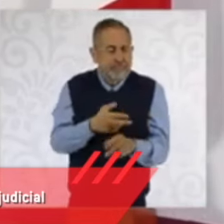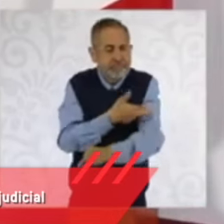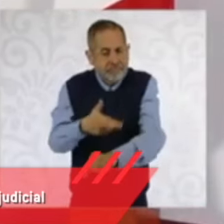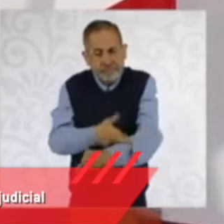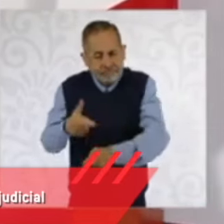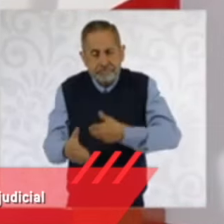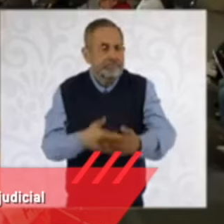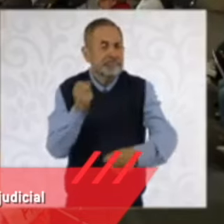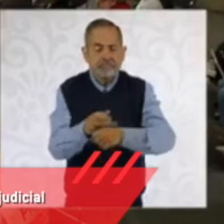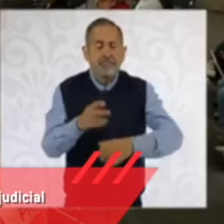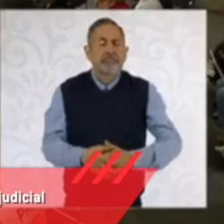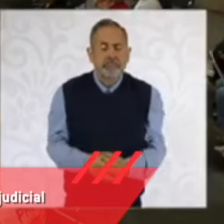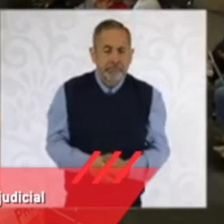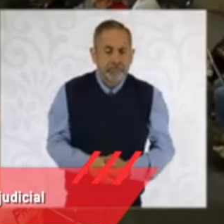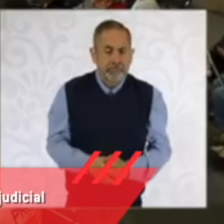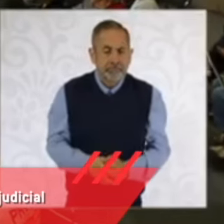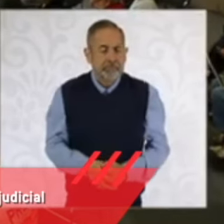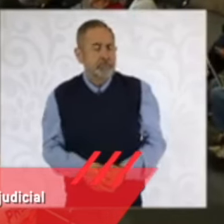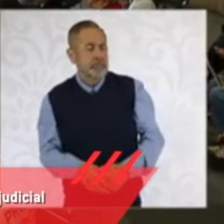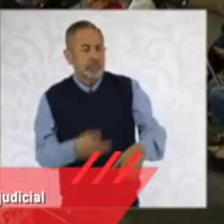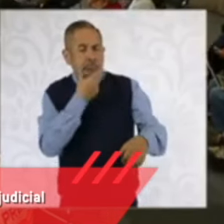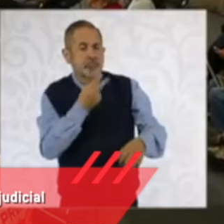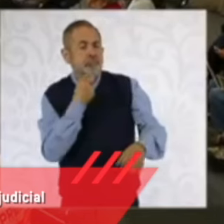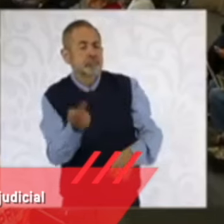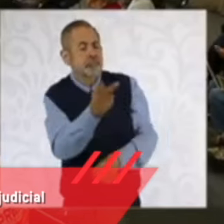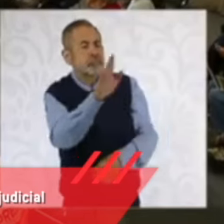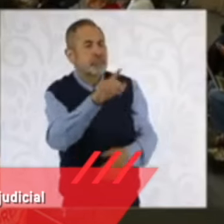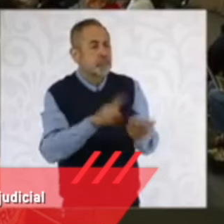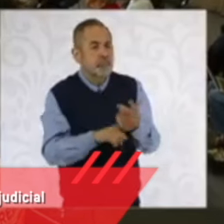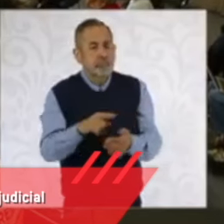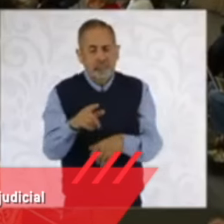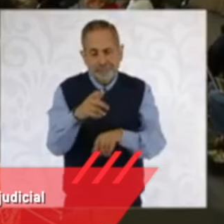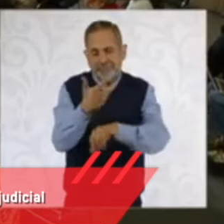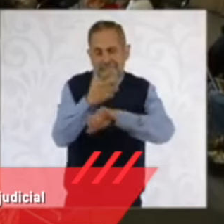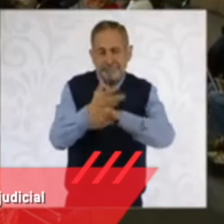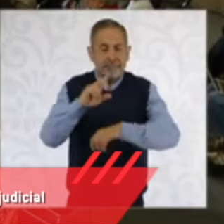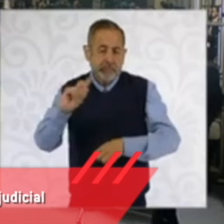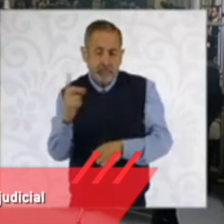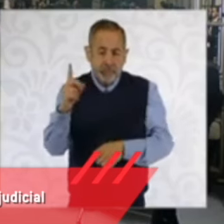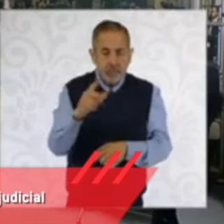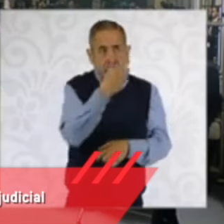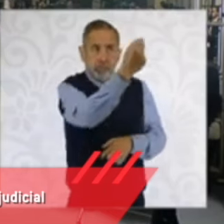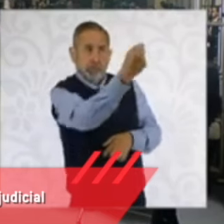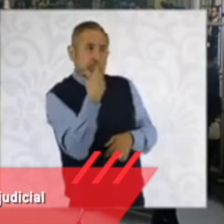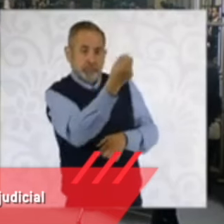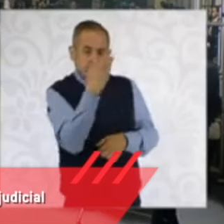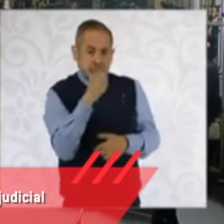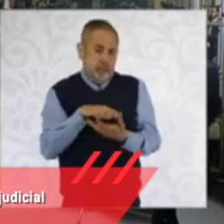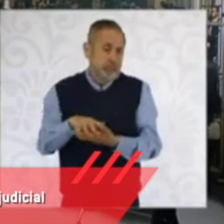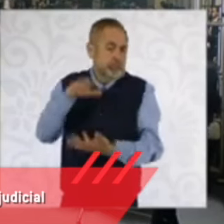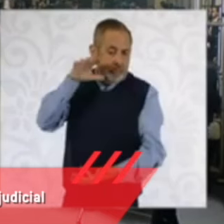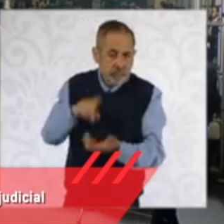de ocho votos necesaria para invalidar preceptos contemplados en el proyecto de resolución el pleno del máximo